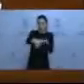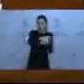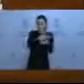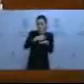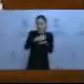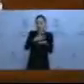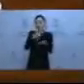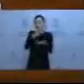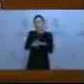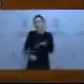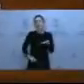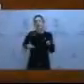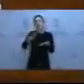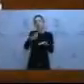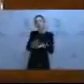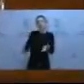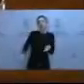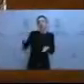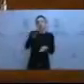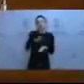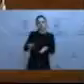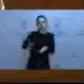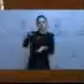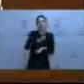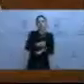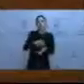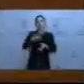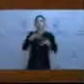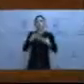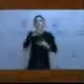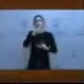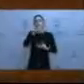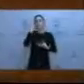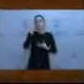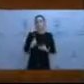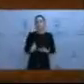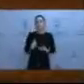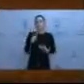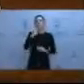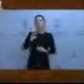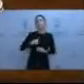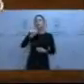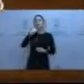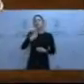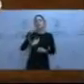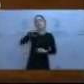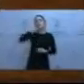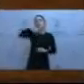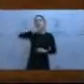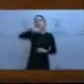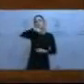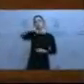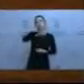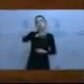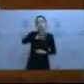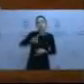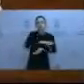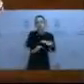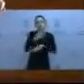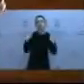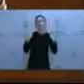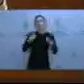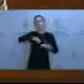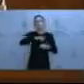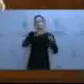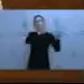forma recurrente la misma cantinela. Que se nos diga, que se nos diga por parte del señor Montoro si tenemos que recortar en